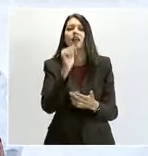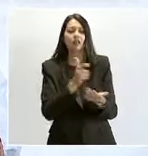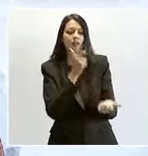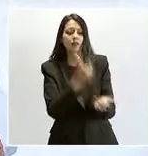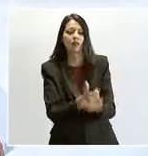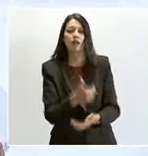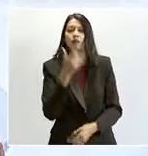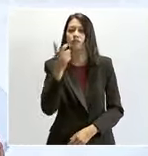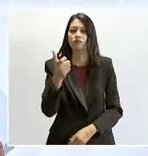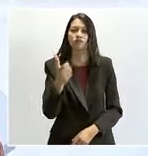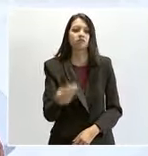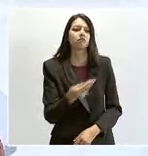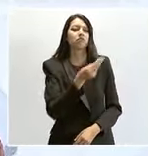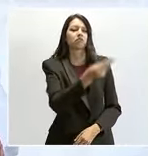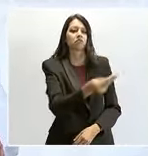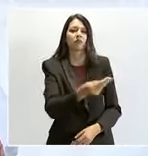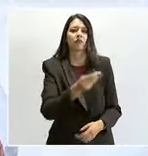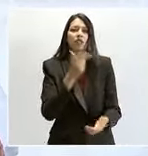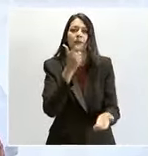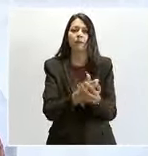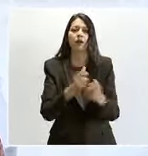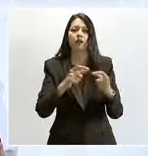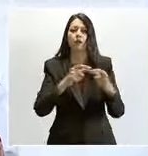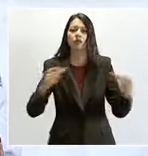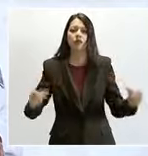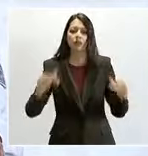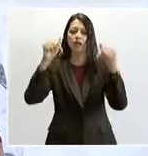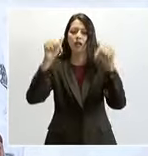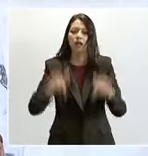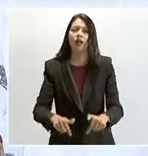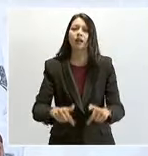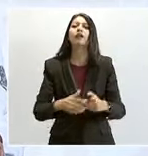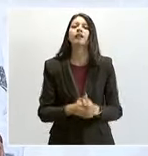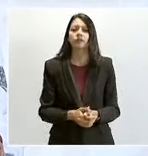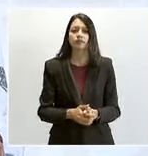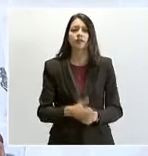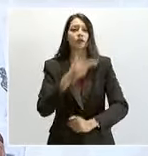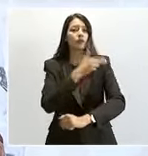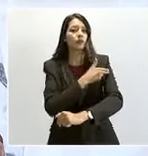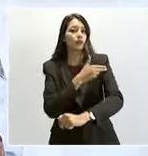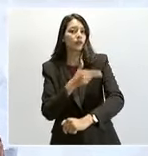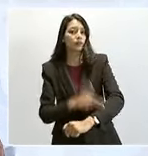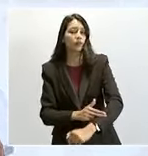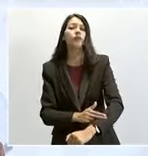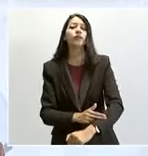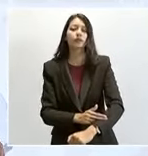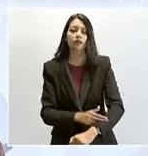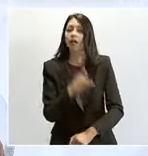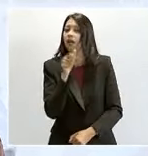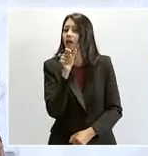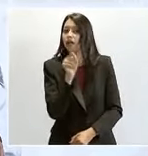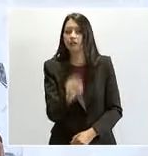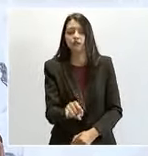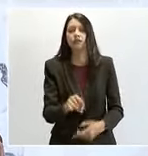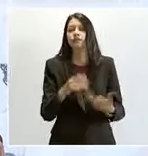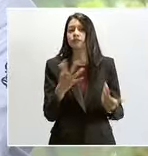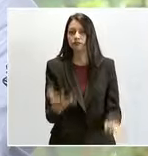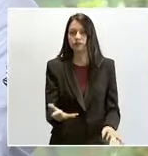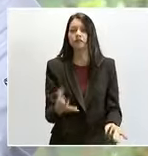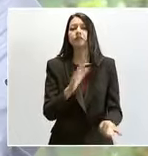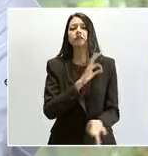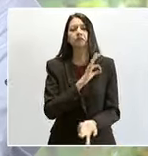efectivo nada de pago en cheque aquí honestidad así así